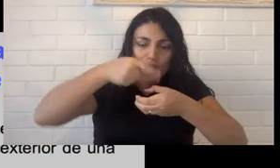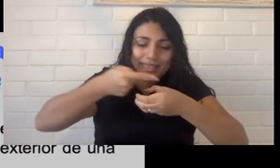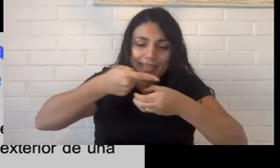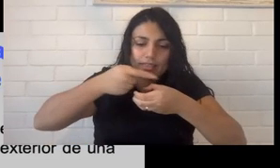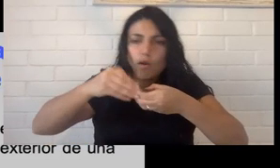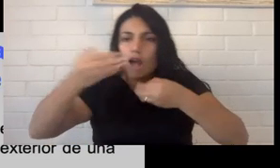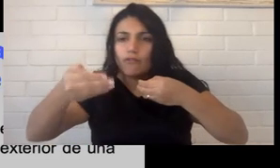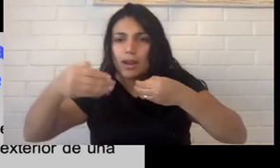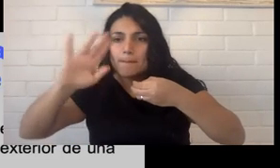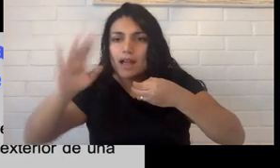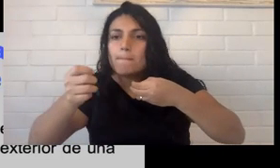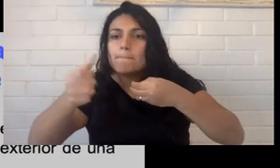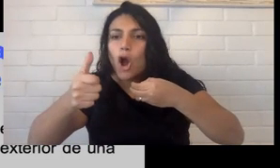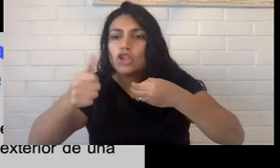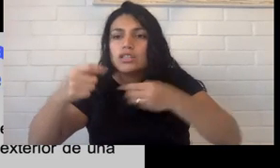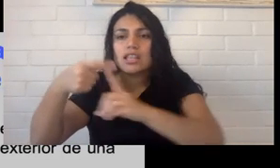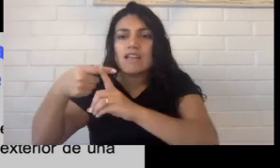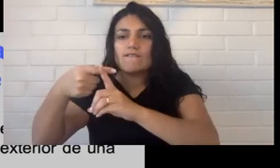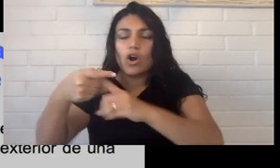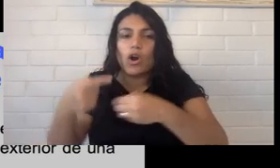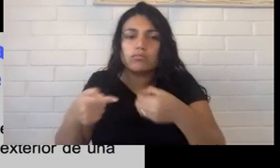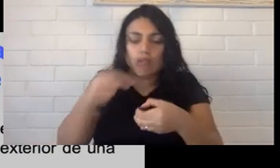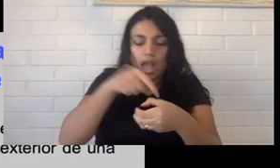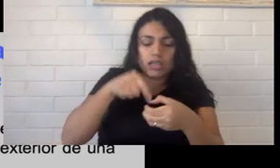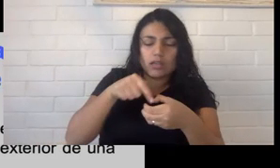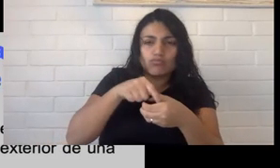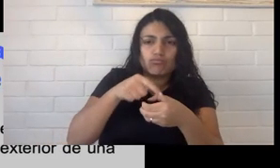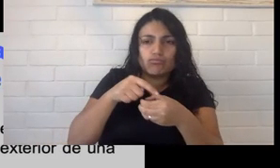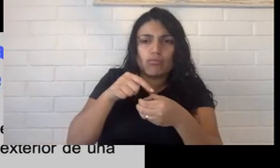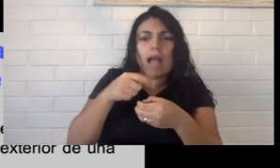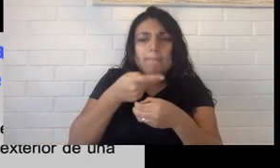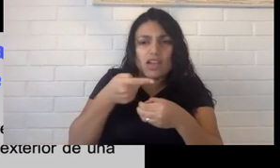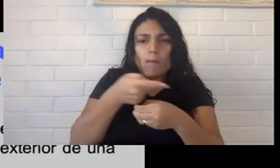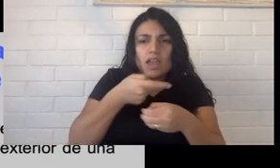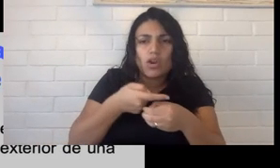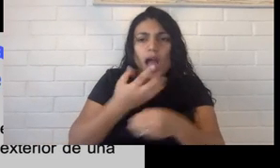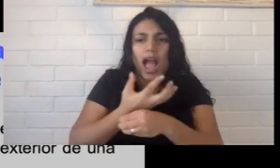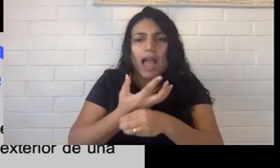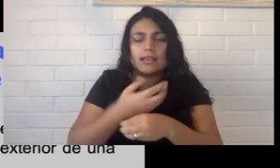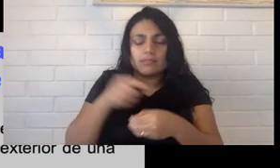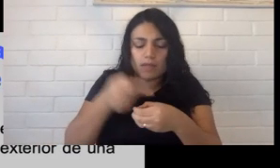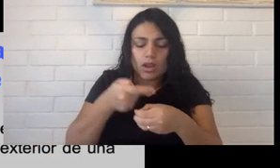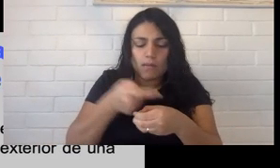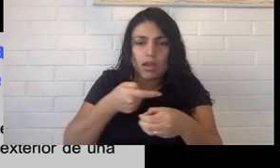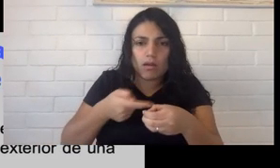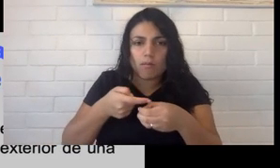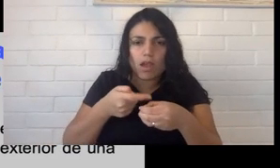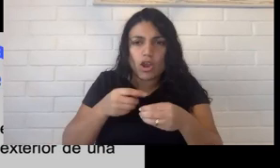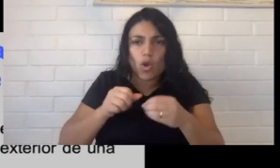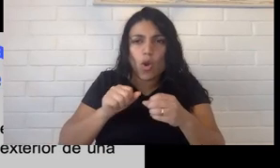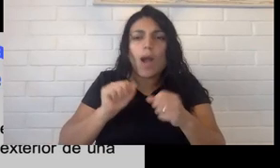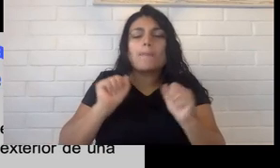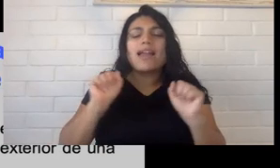exterior, por la gran presencia de proteínas que tienen carga negativa y por la acción electrogénica, que se llama, de la